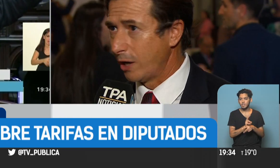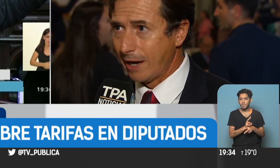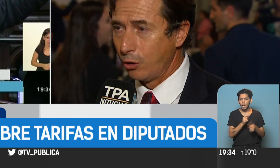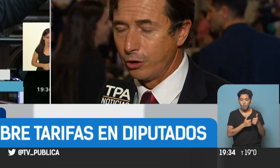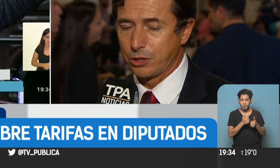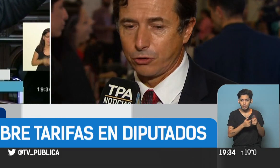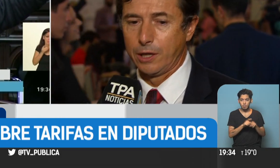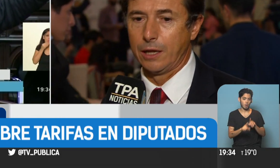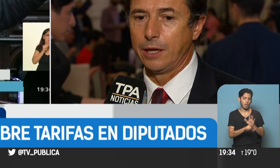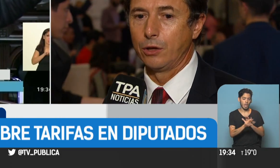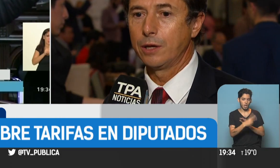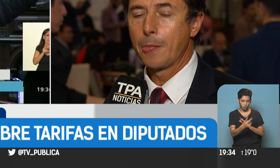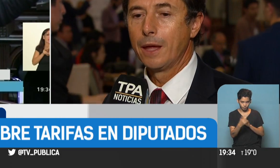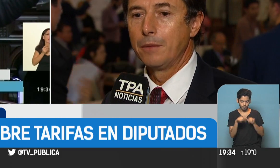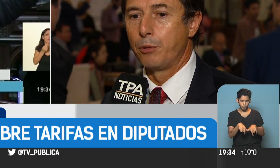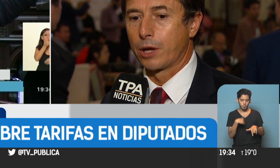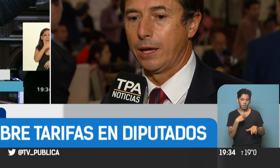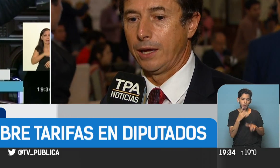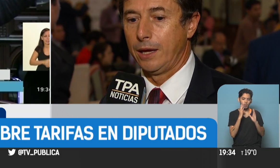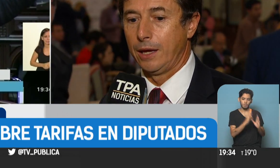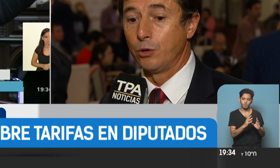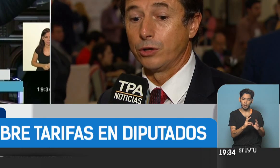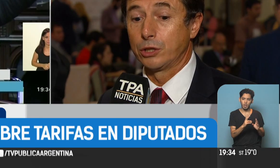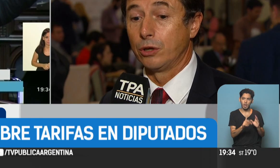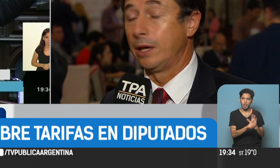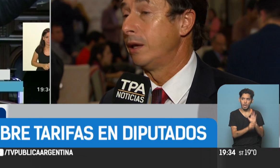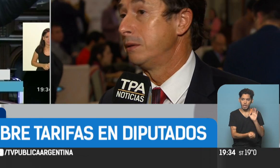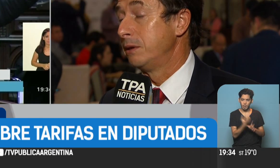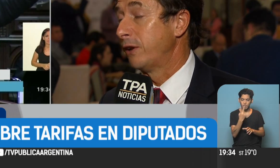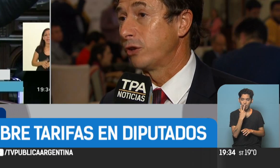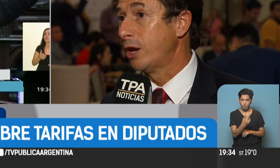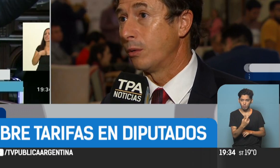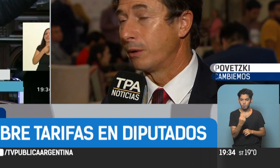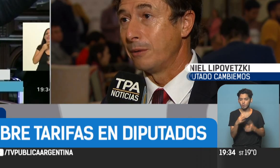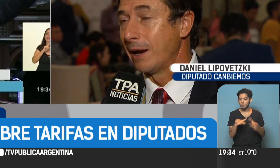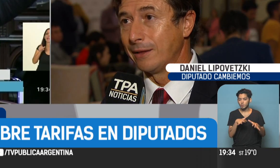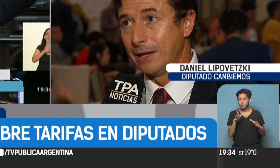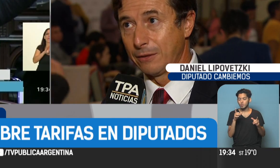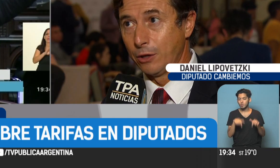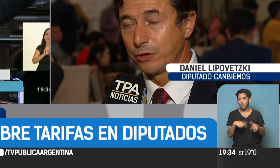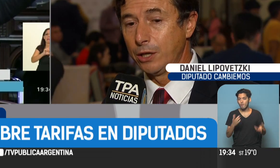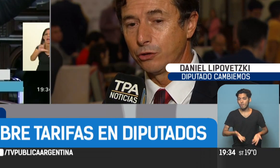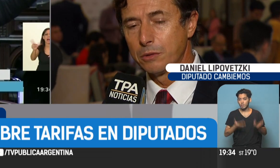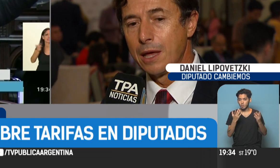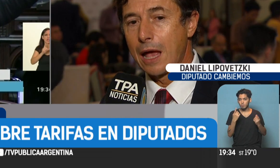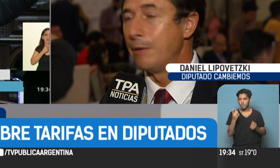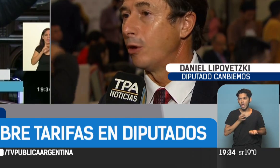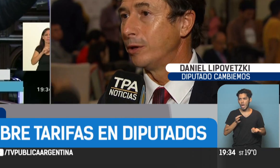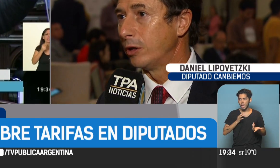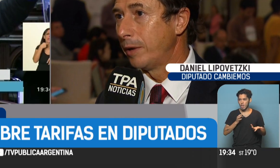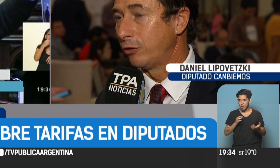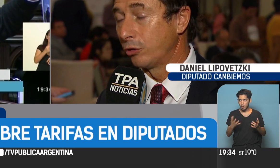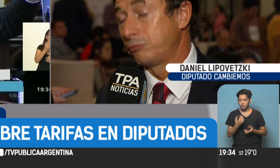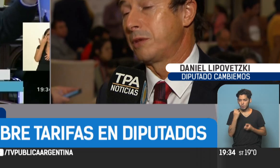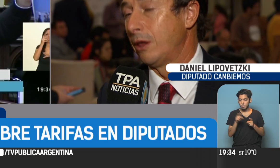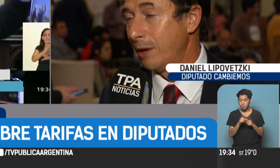hemos hecho ley a las dos, ¿no? Ya son ley en el día de hoy, porque en un contexto de inflacionario como el que vive la Argentina hace varios años, ha habido